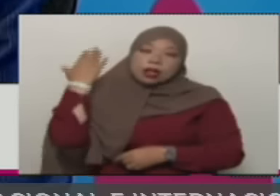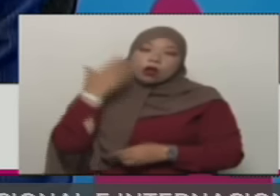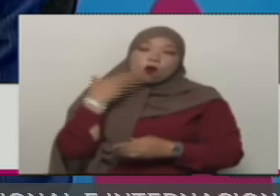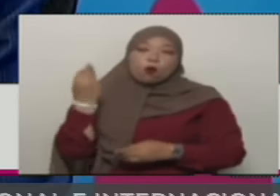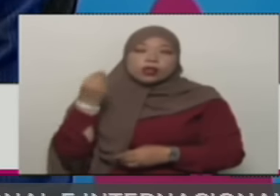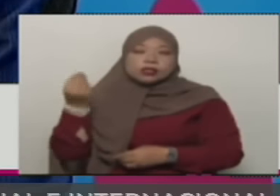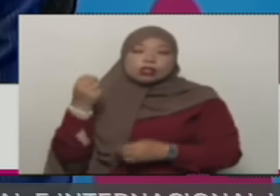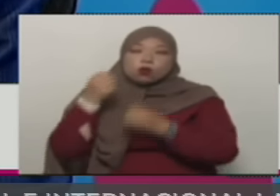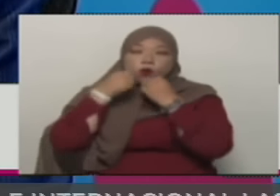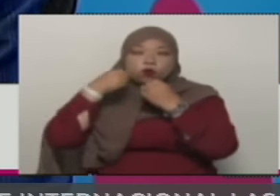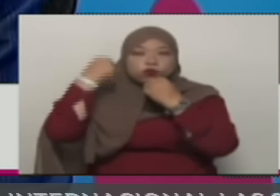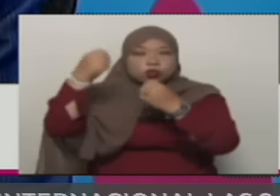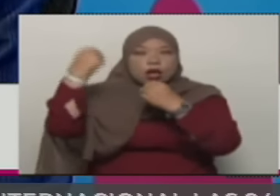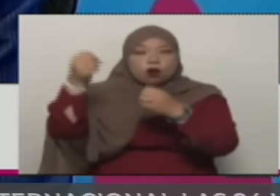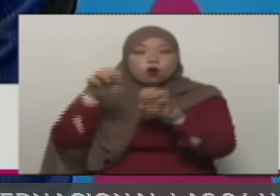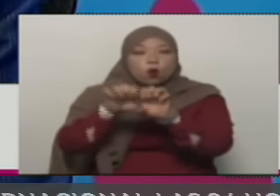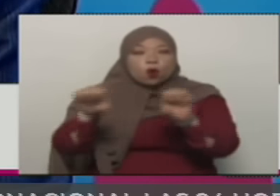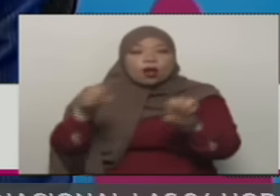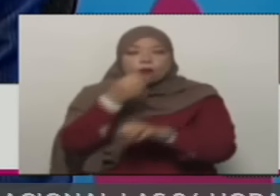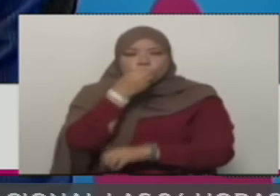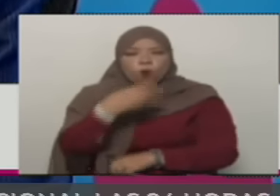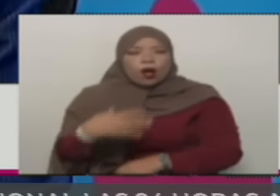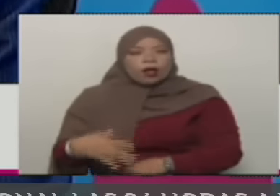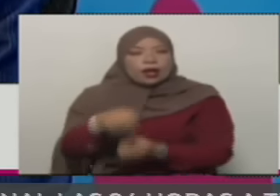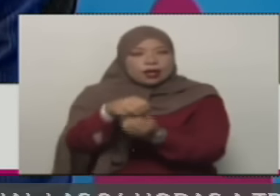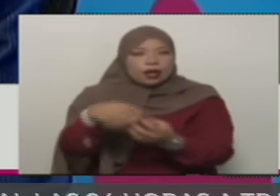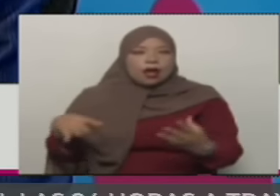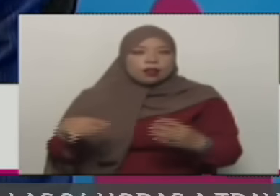y que la educación fuera